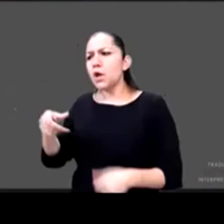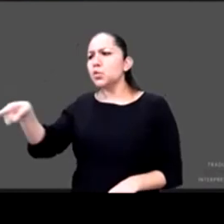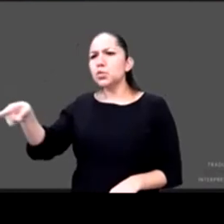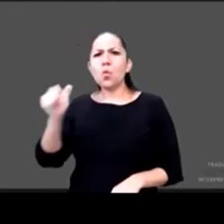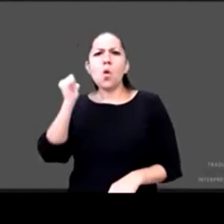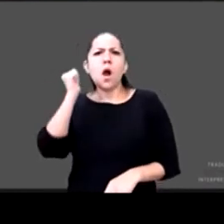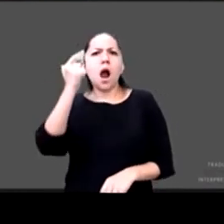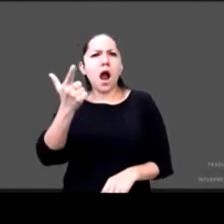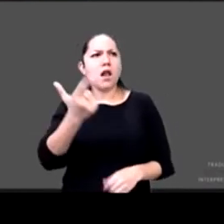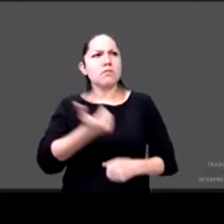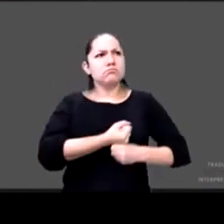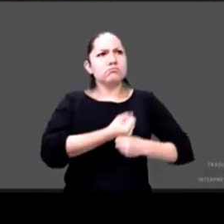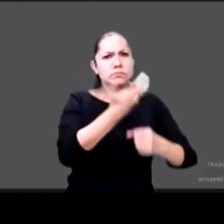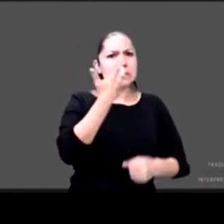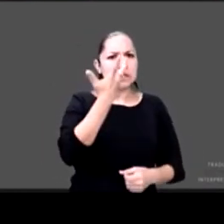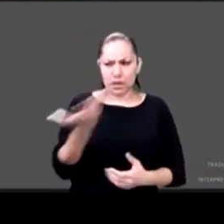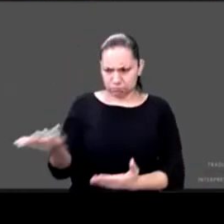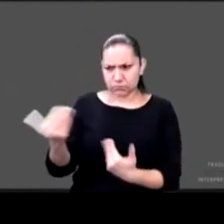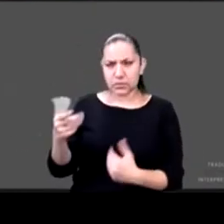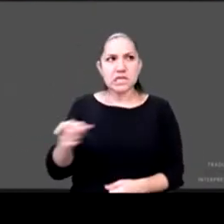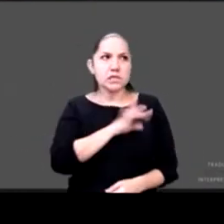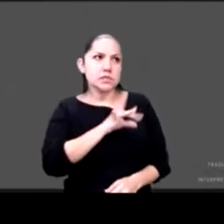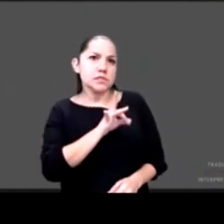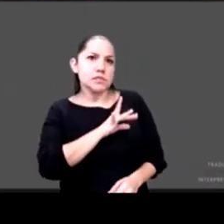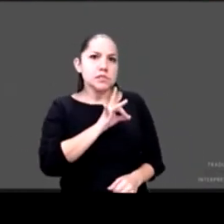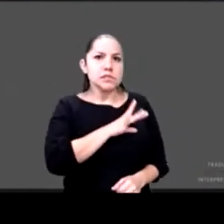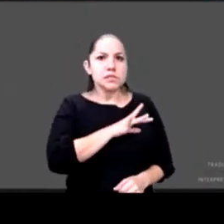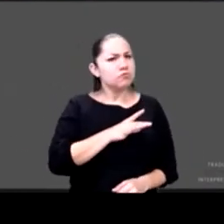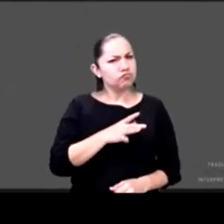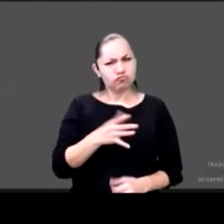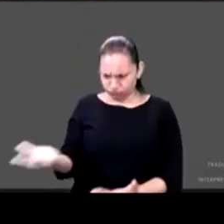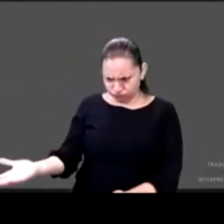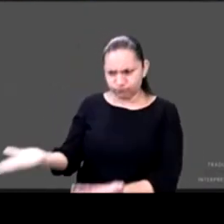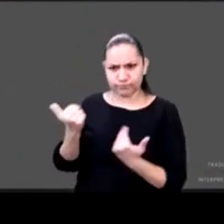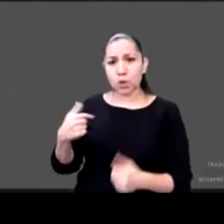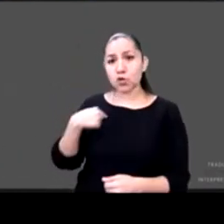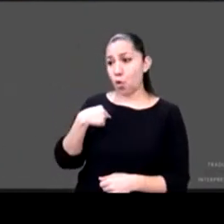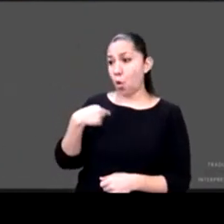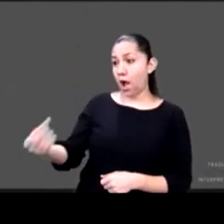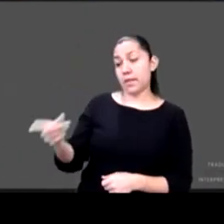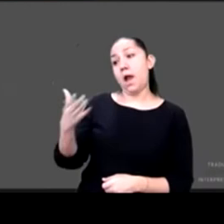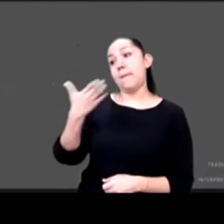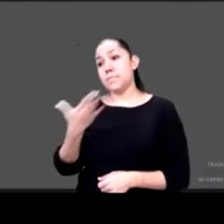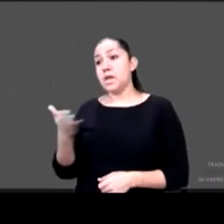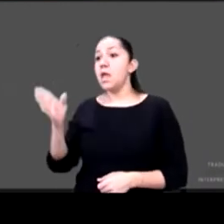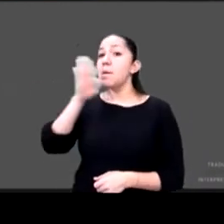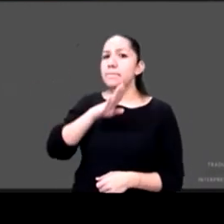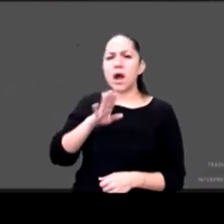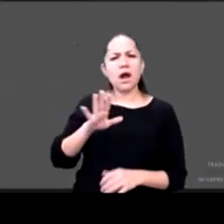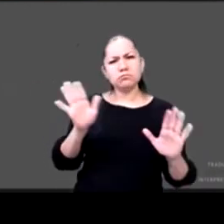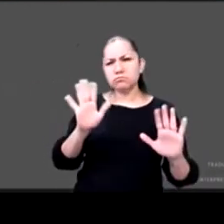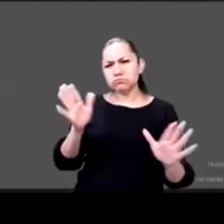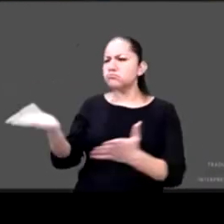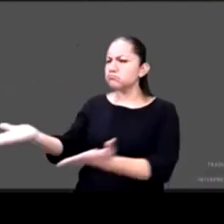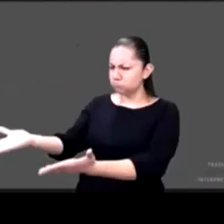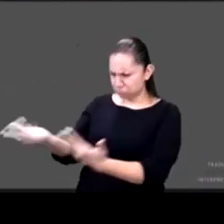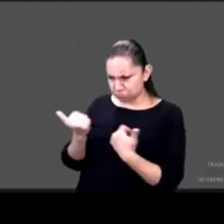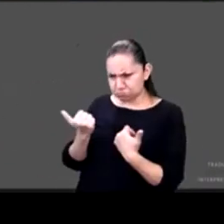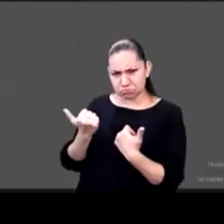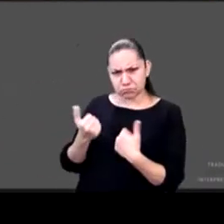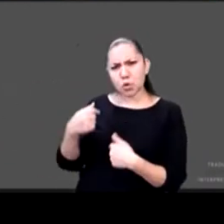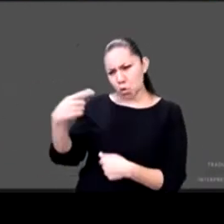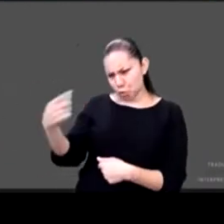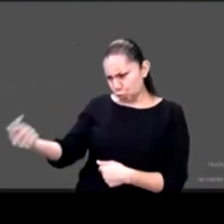apoyarte, no te voy a juzgar, te voy a apoyar, yo te voy a decir lo que yo pienso, pero